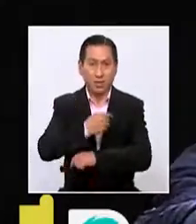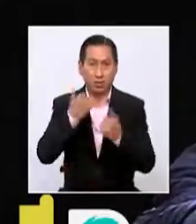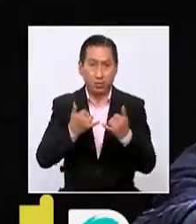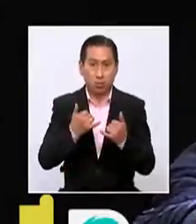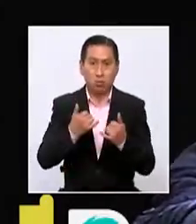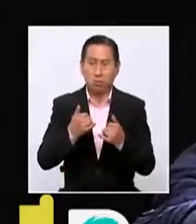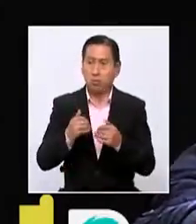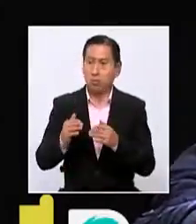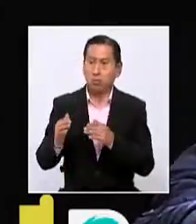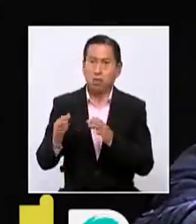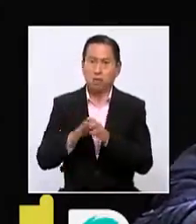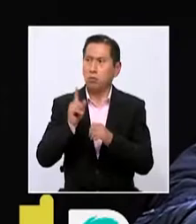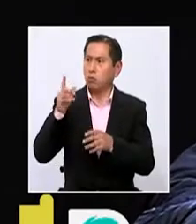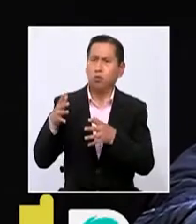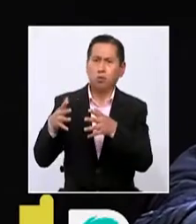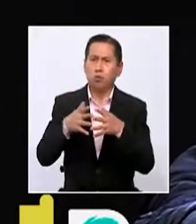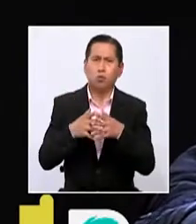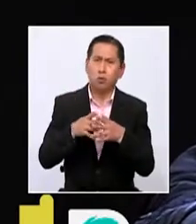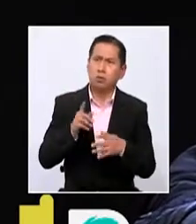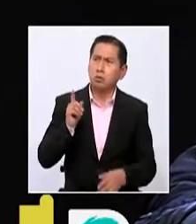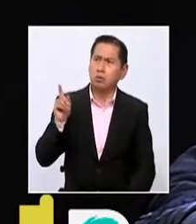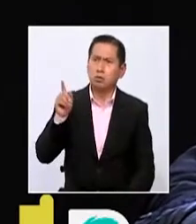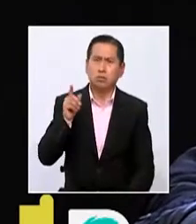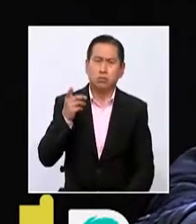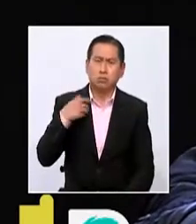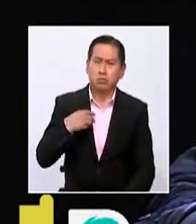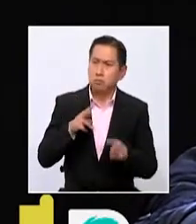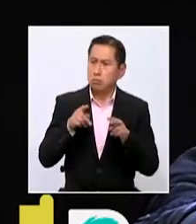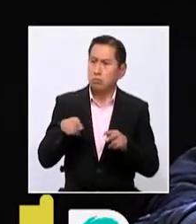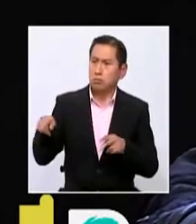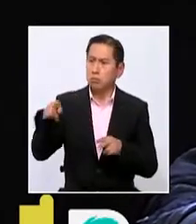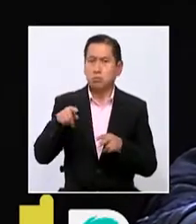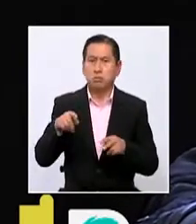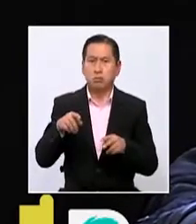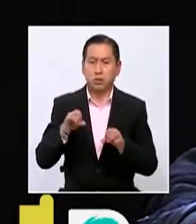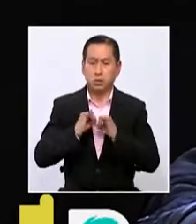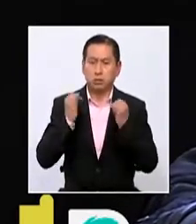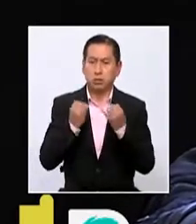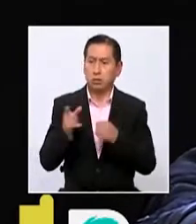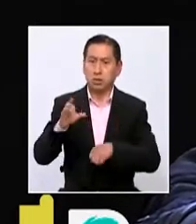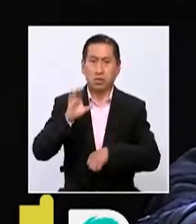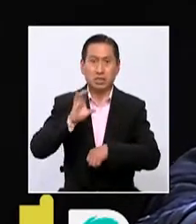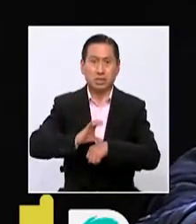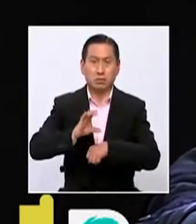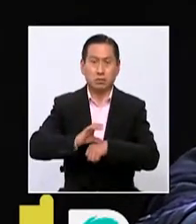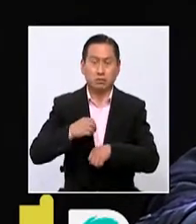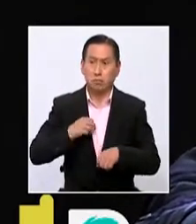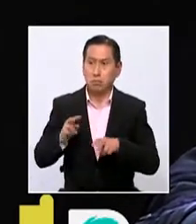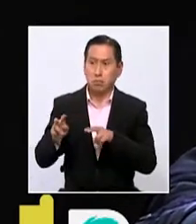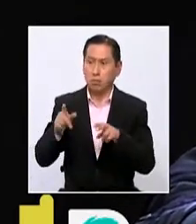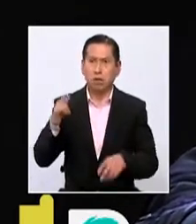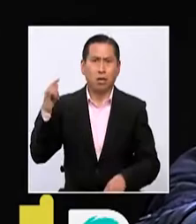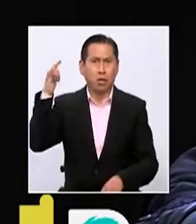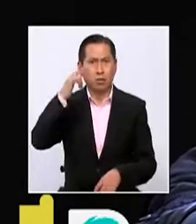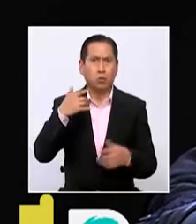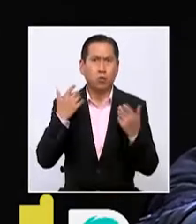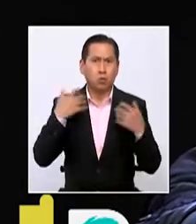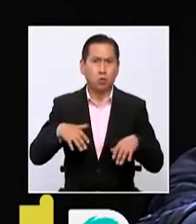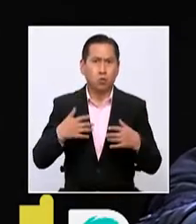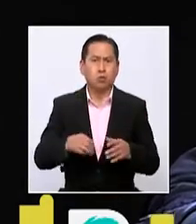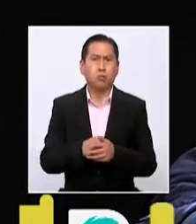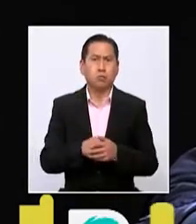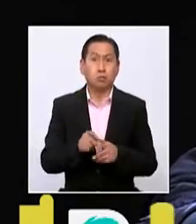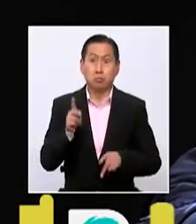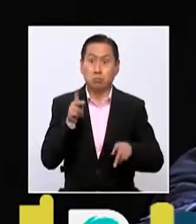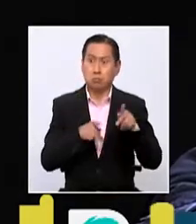pocas ciudades, incluyendo los Estados Unidos, veo una actitud cívica como la que he observado en El Alto, donde